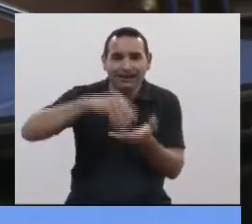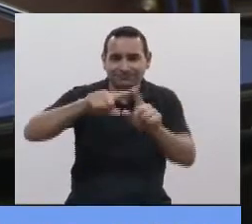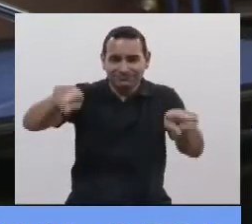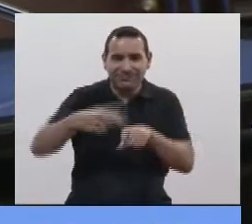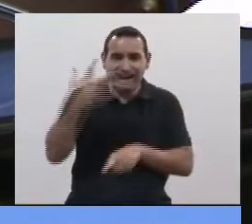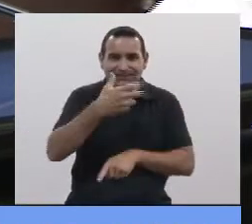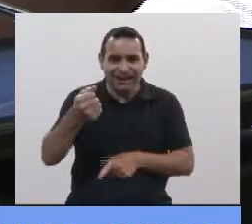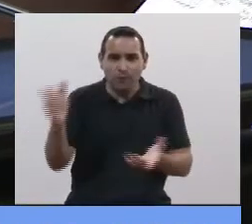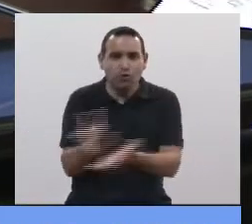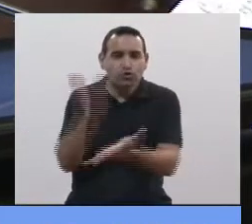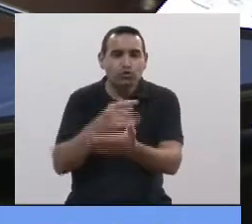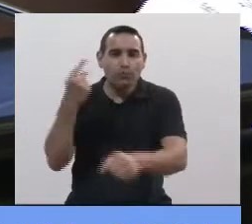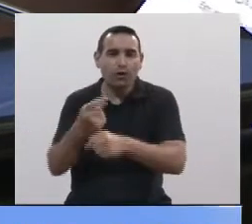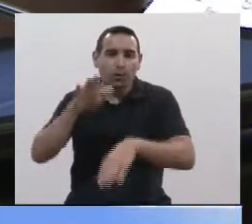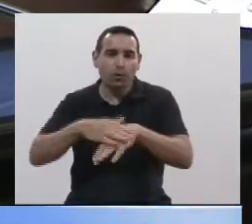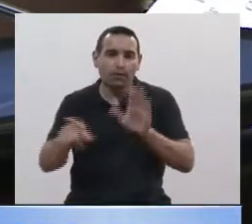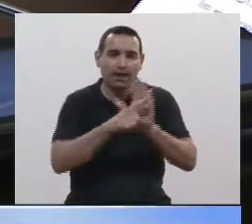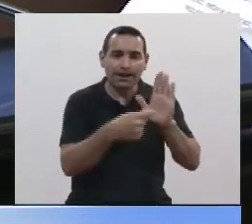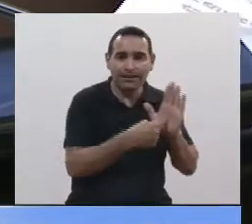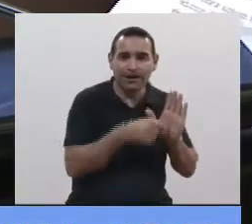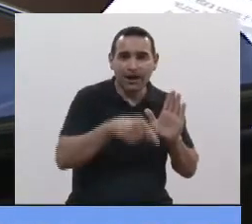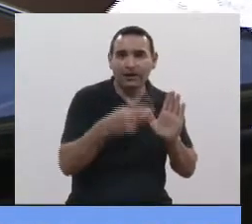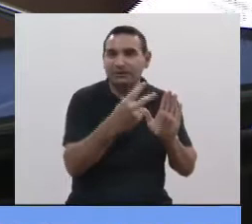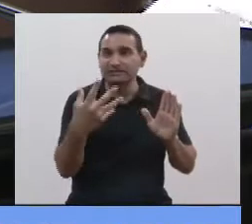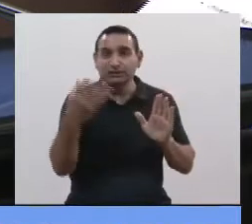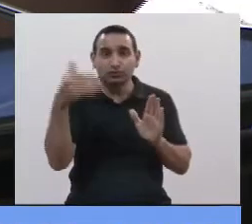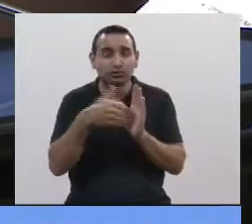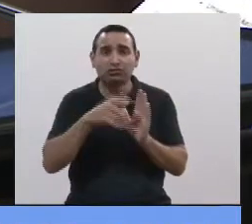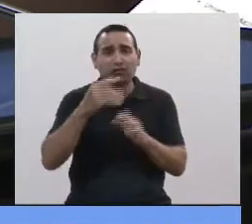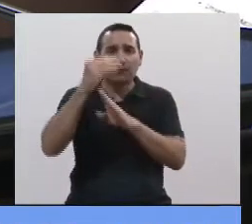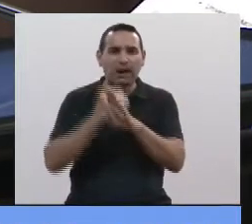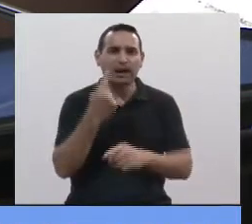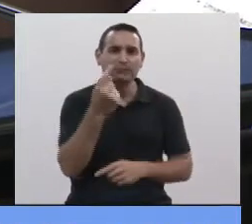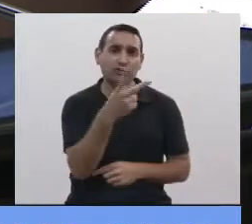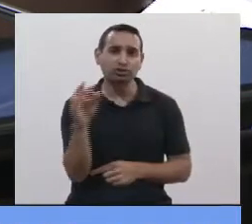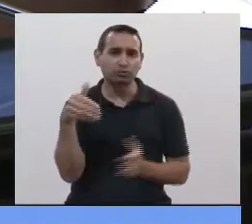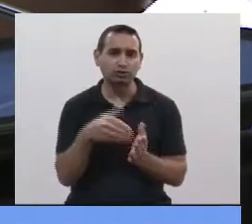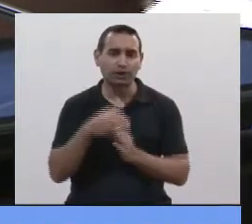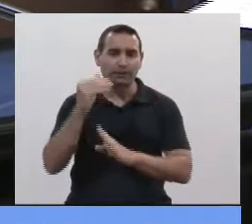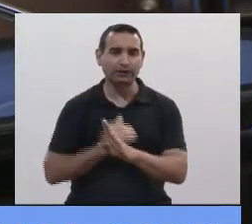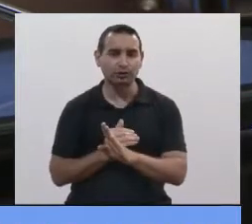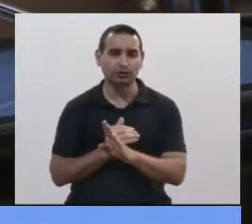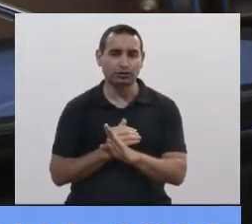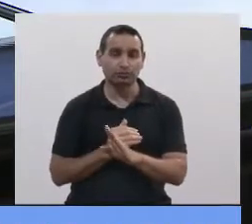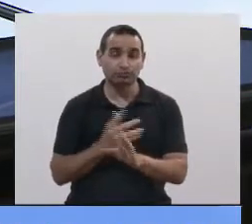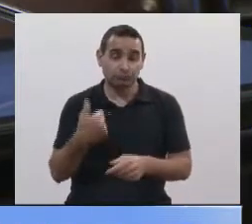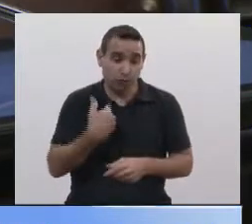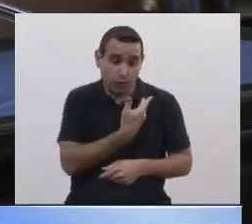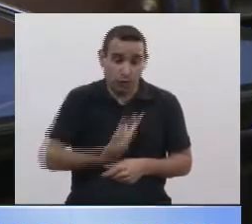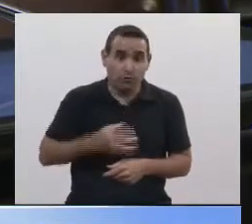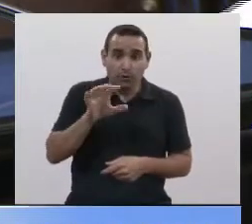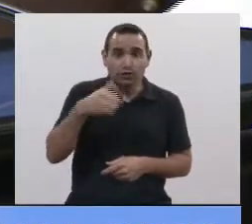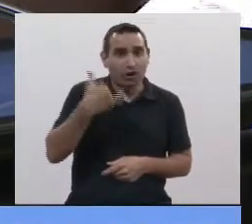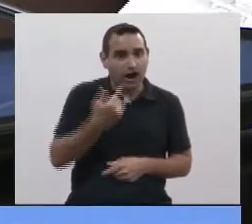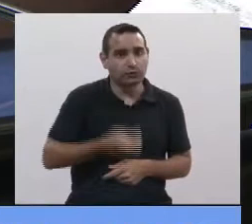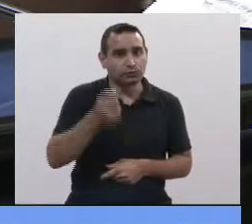y el fondo que tendría que ser de 25 mil millones van a enviar 1.200 millones. Si yo gobernara mi provincia, ya tendría un juicio